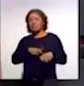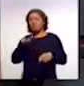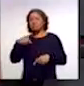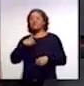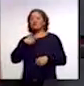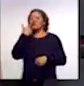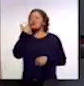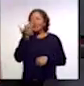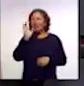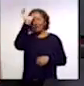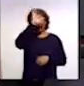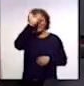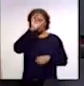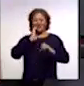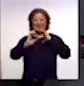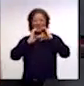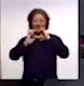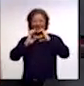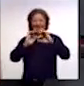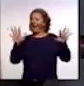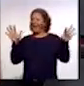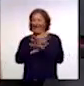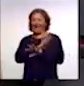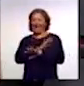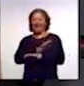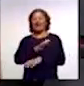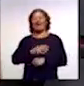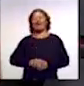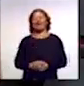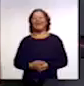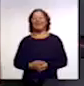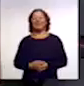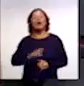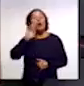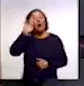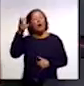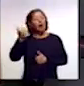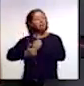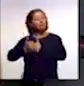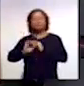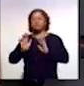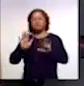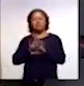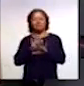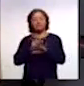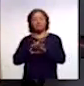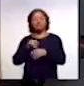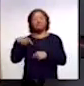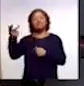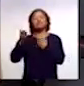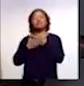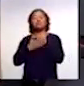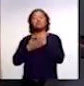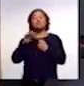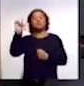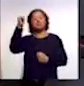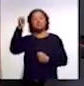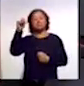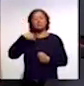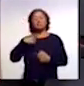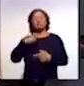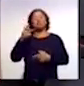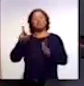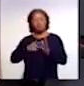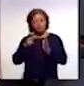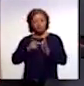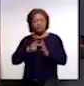la comunicación creo que pues bueno ya en el mes de agosto ya retomó mis estudios y